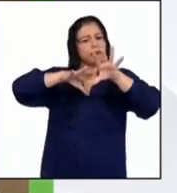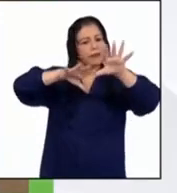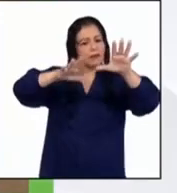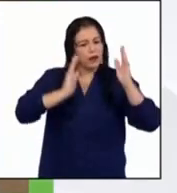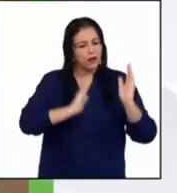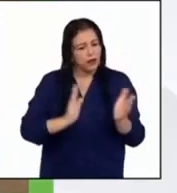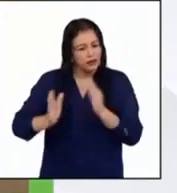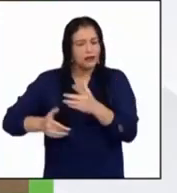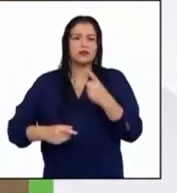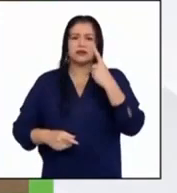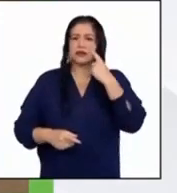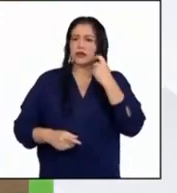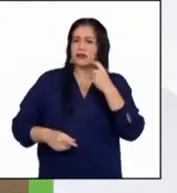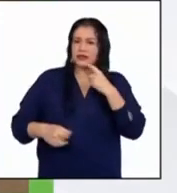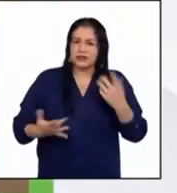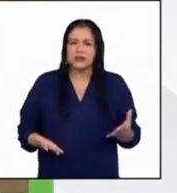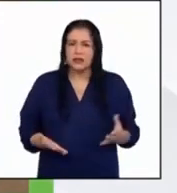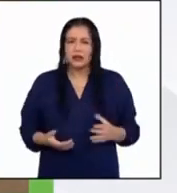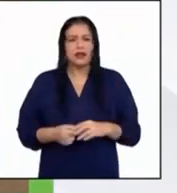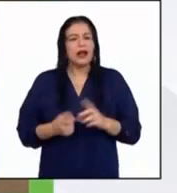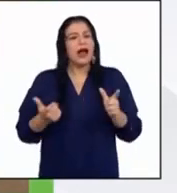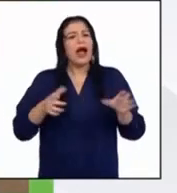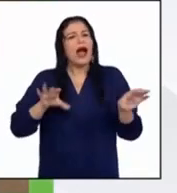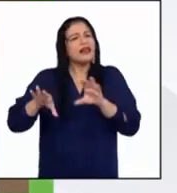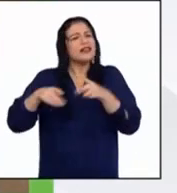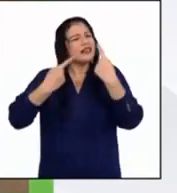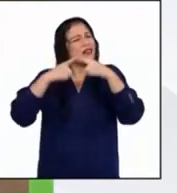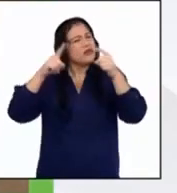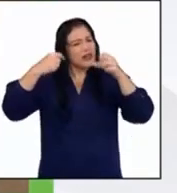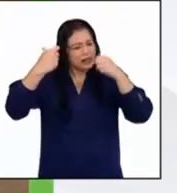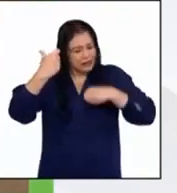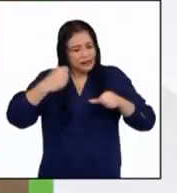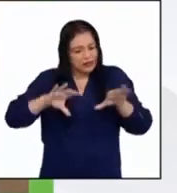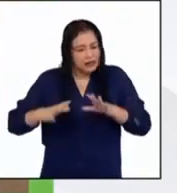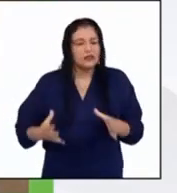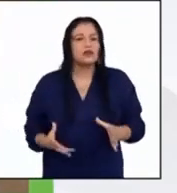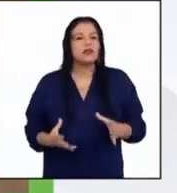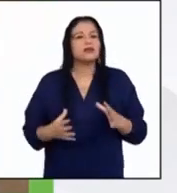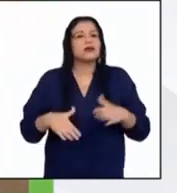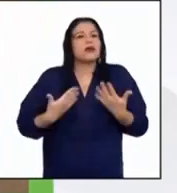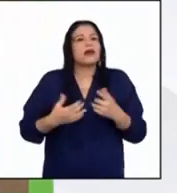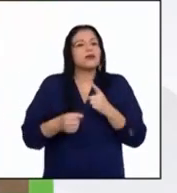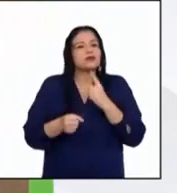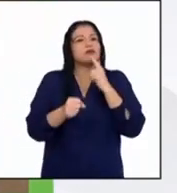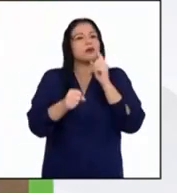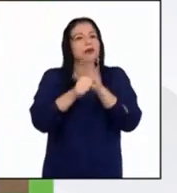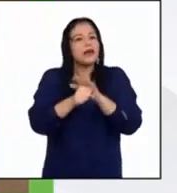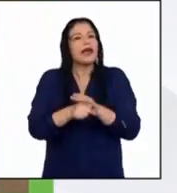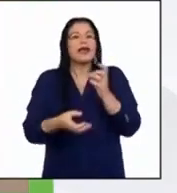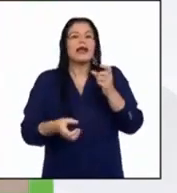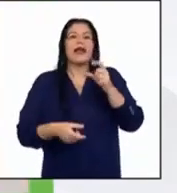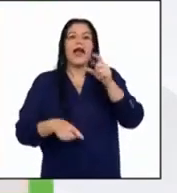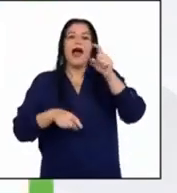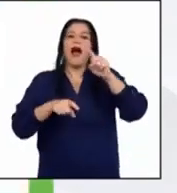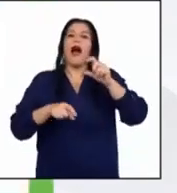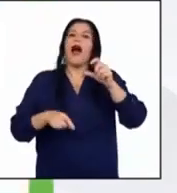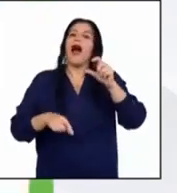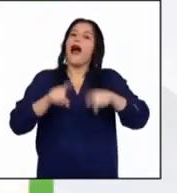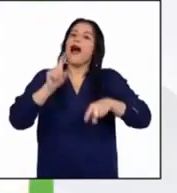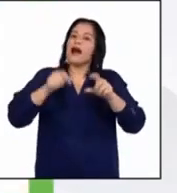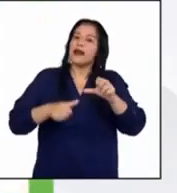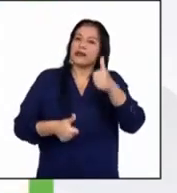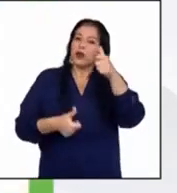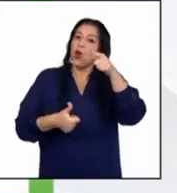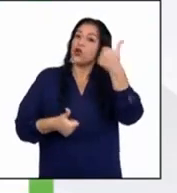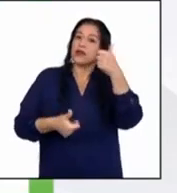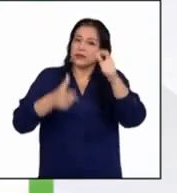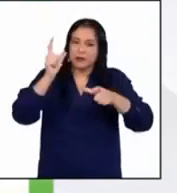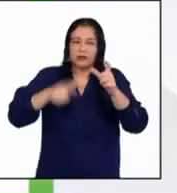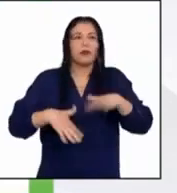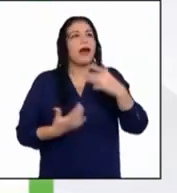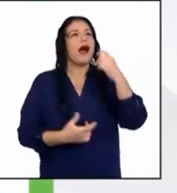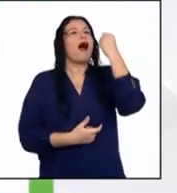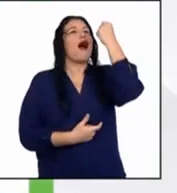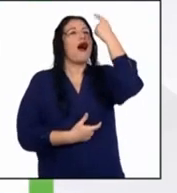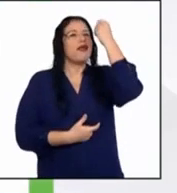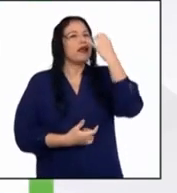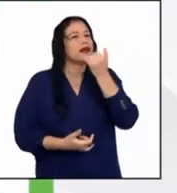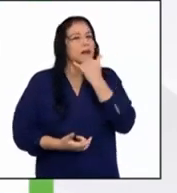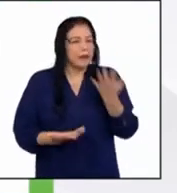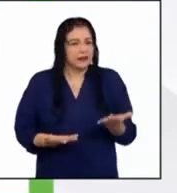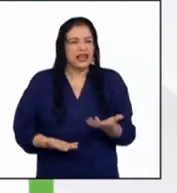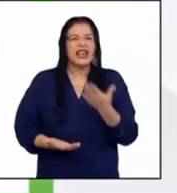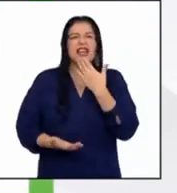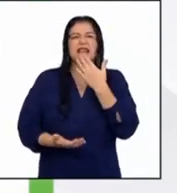nosotras, y movilizar una serie de acciones que comprometan y sensibilicen a los demás. ¿Quiénes pueden ser agentes de